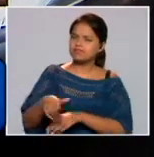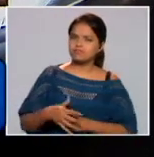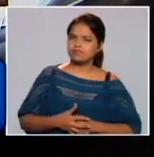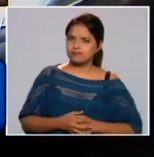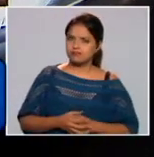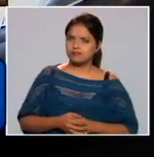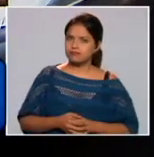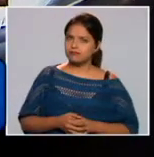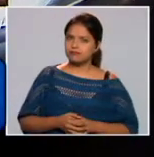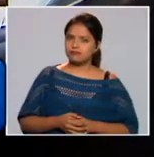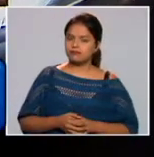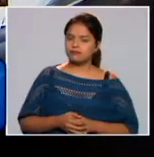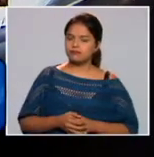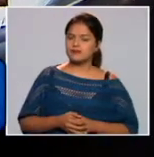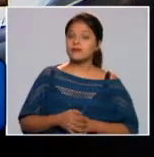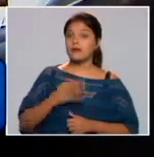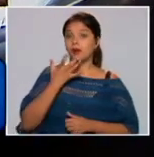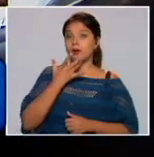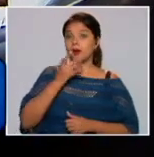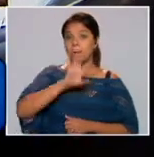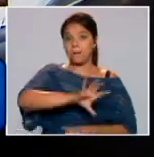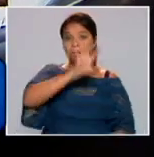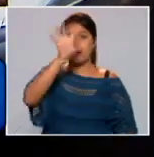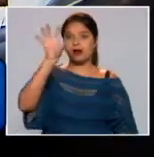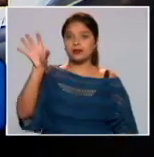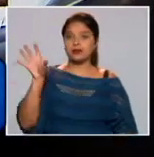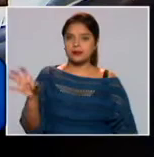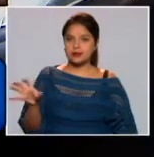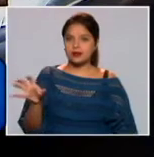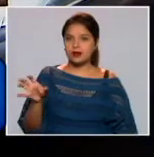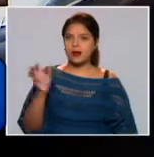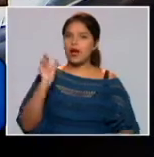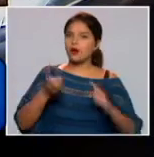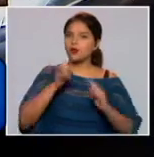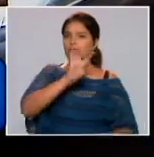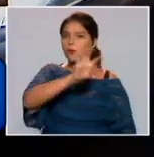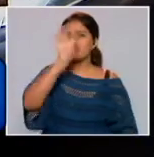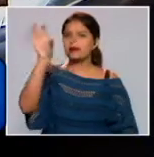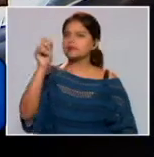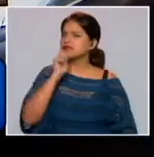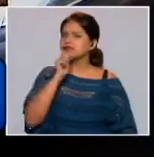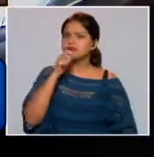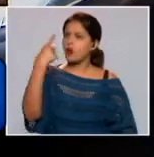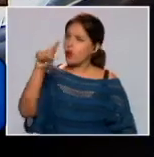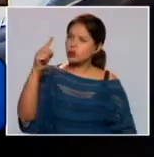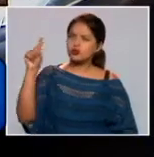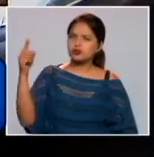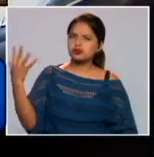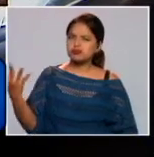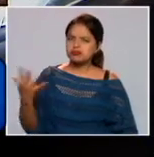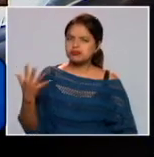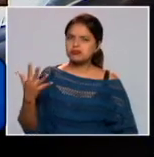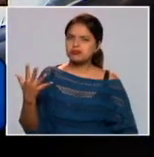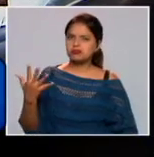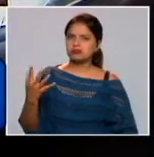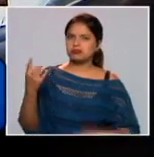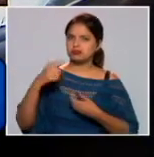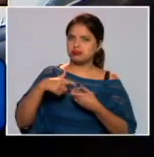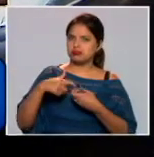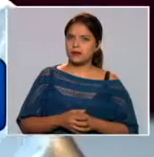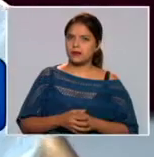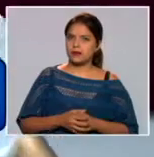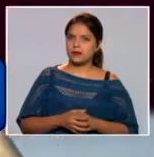corporación Y si hablamos de países hermanos como usted lo acaba de mencionar Qué otros países también están dentro de esta